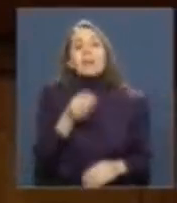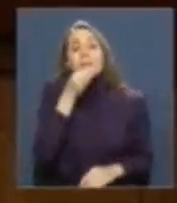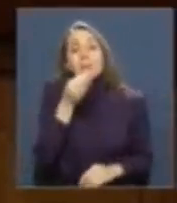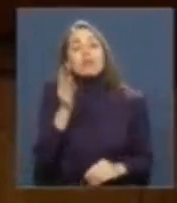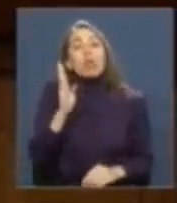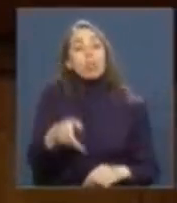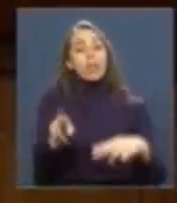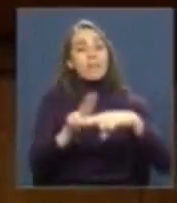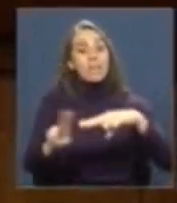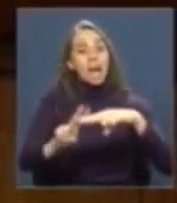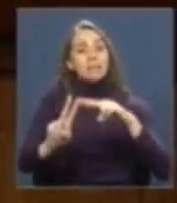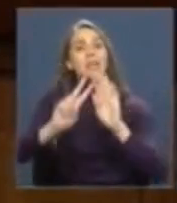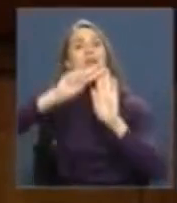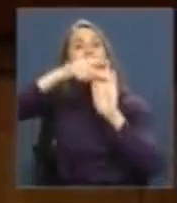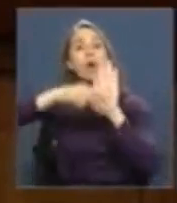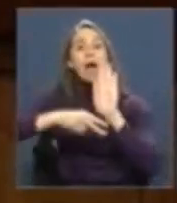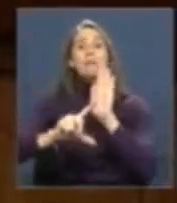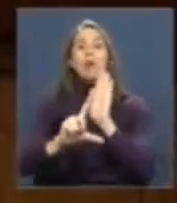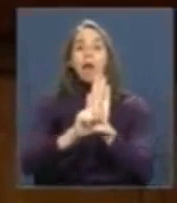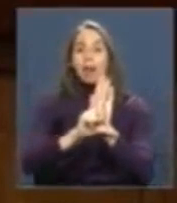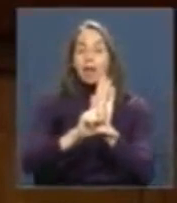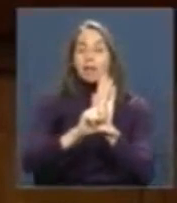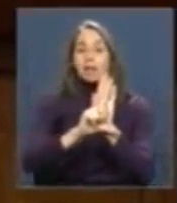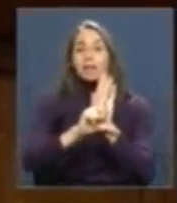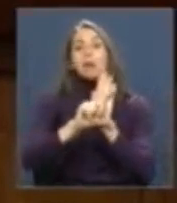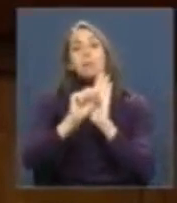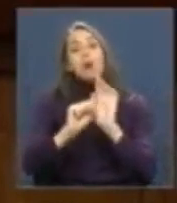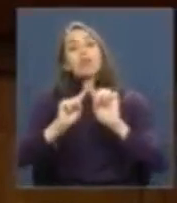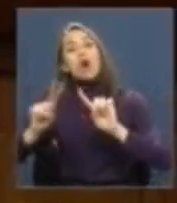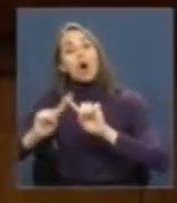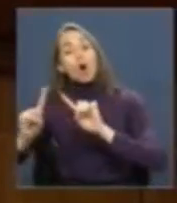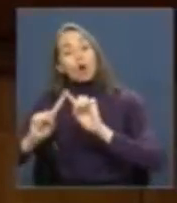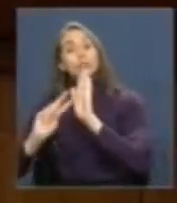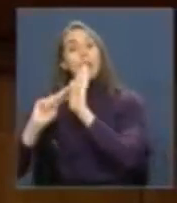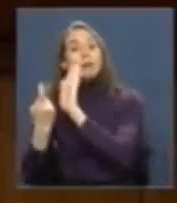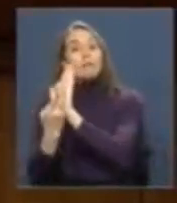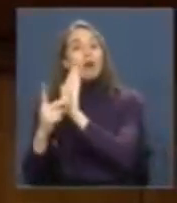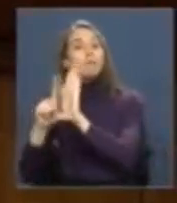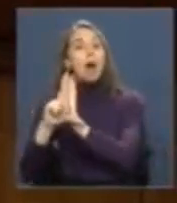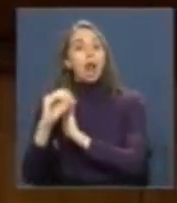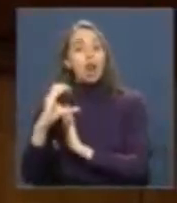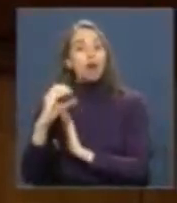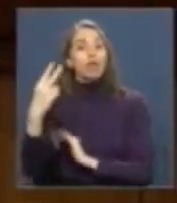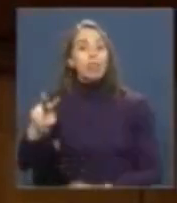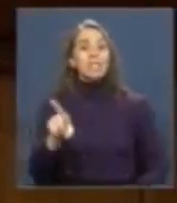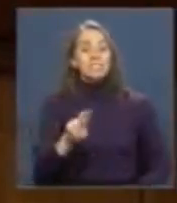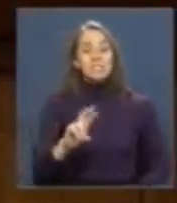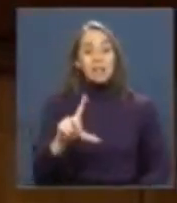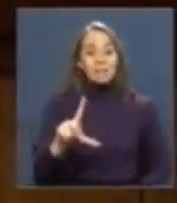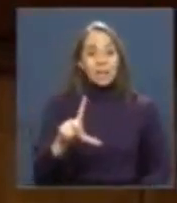las modificaciones legales que puede ser parte de una reforma a la ley orgánica constitucional del servel